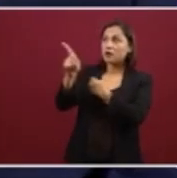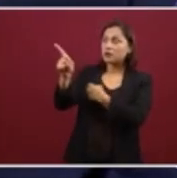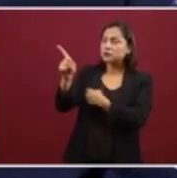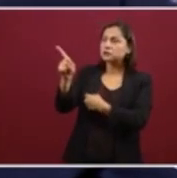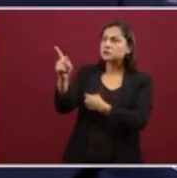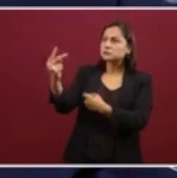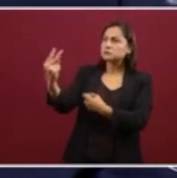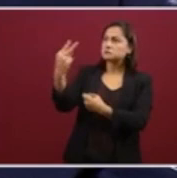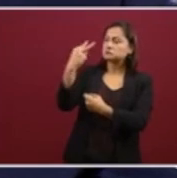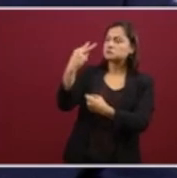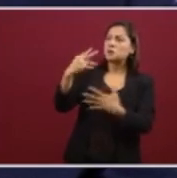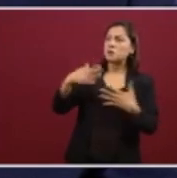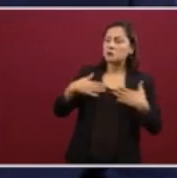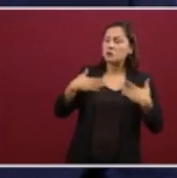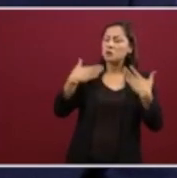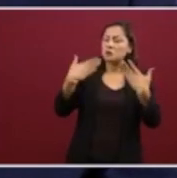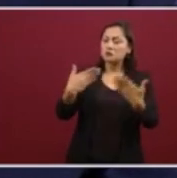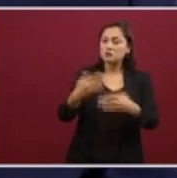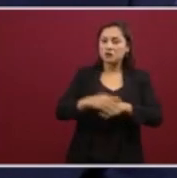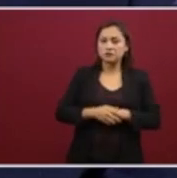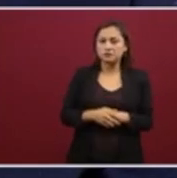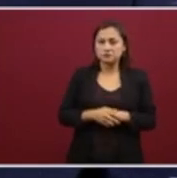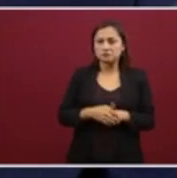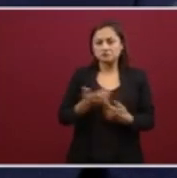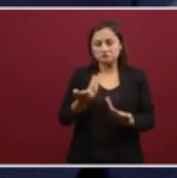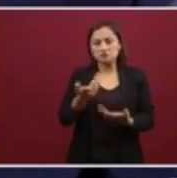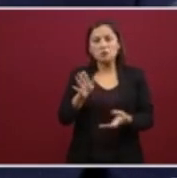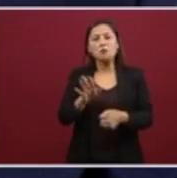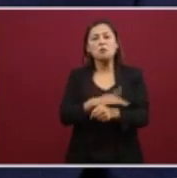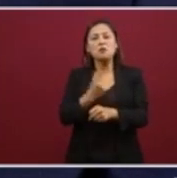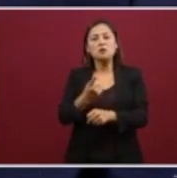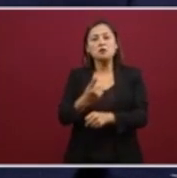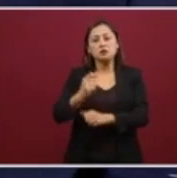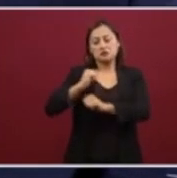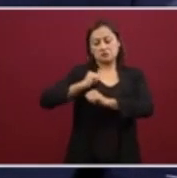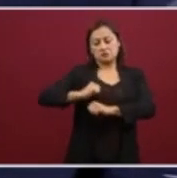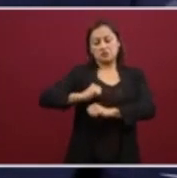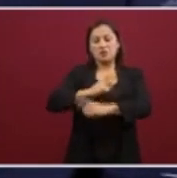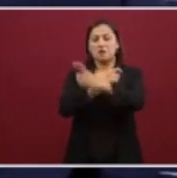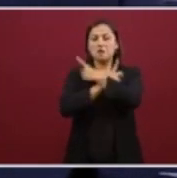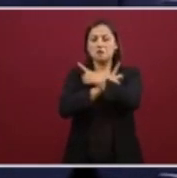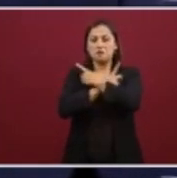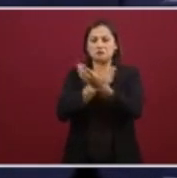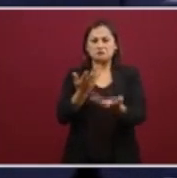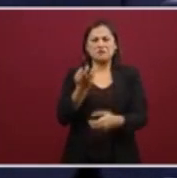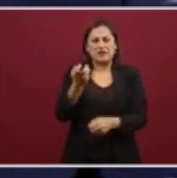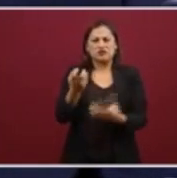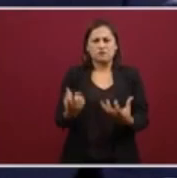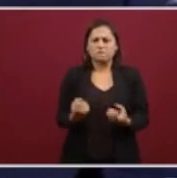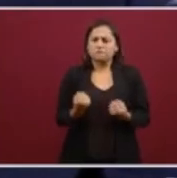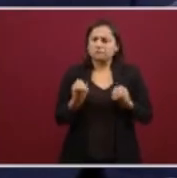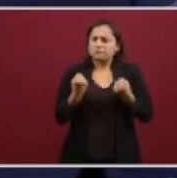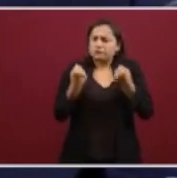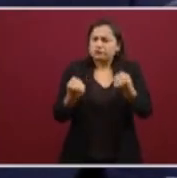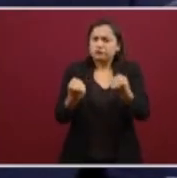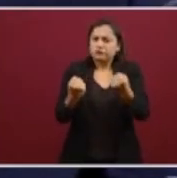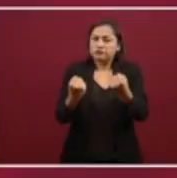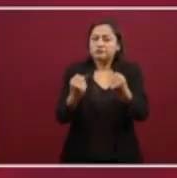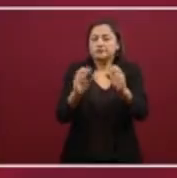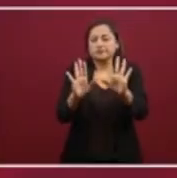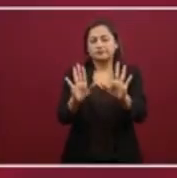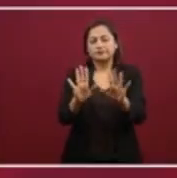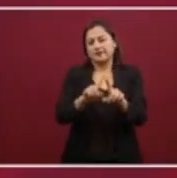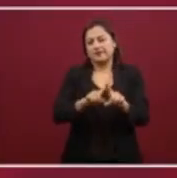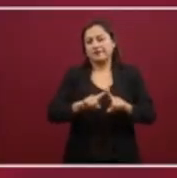mucha fortaleza, porque si hubiese corrupción, si el presidente